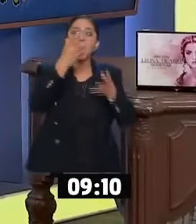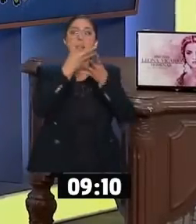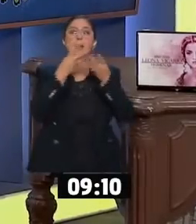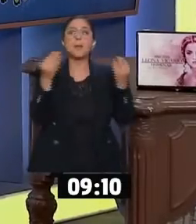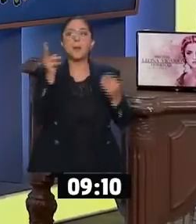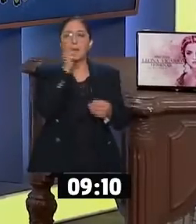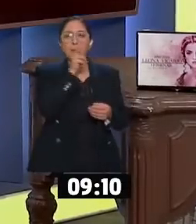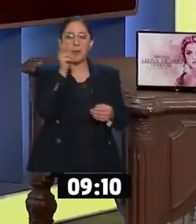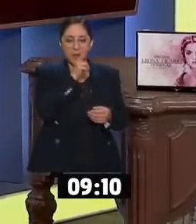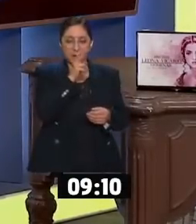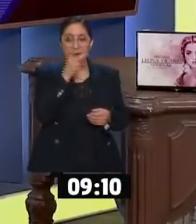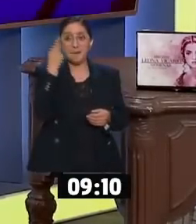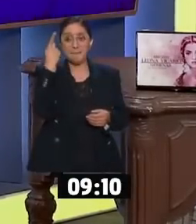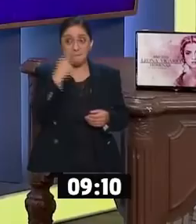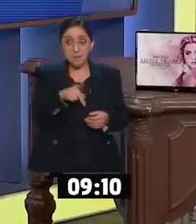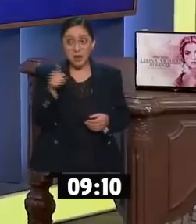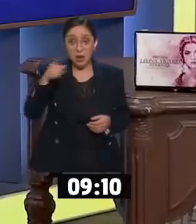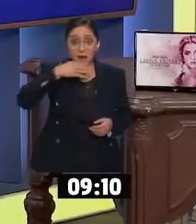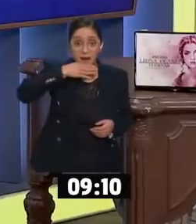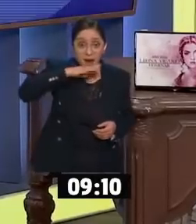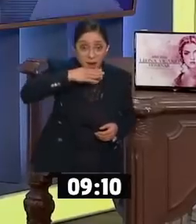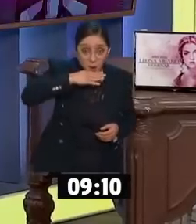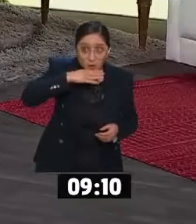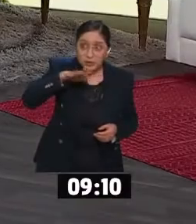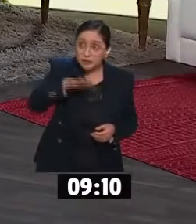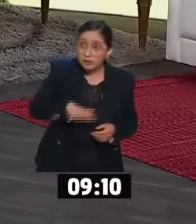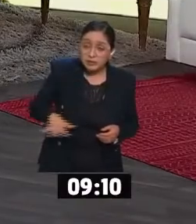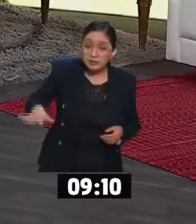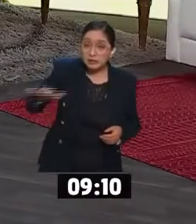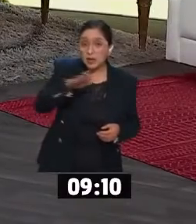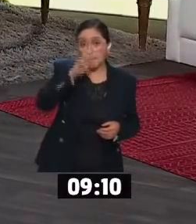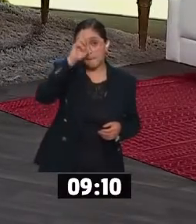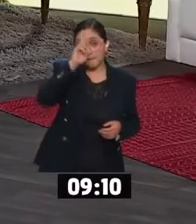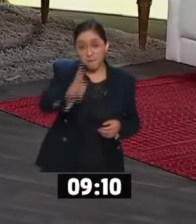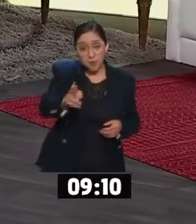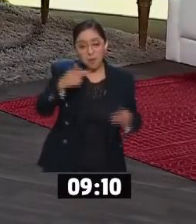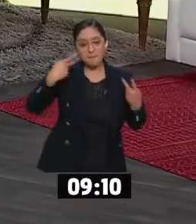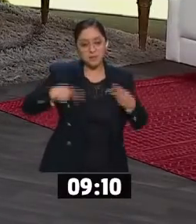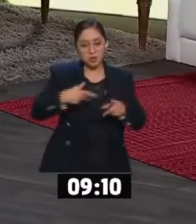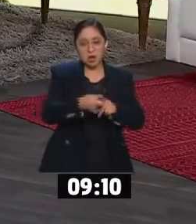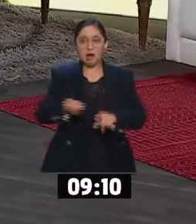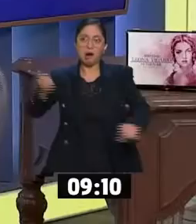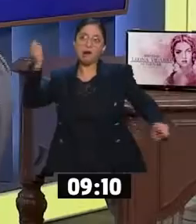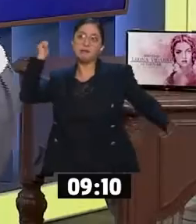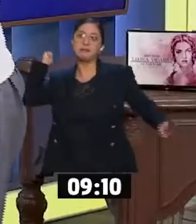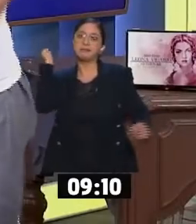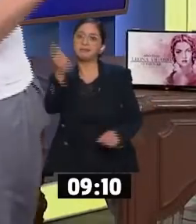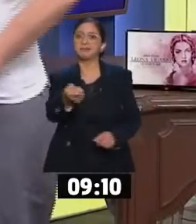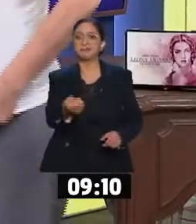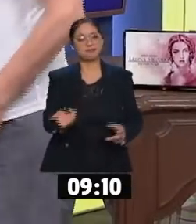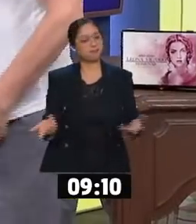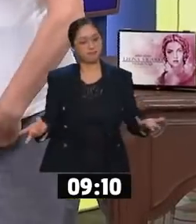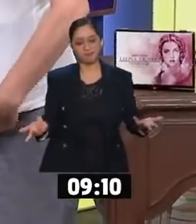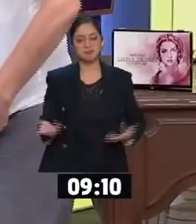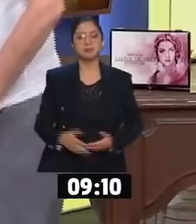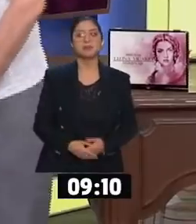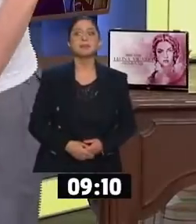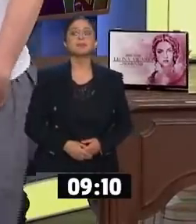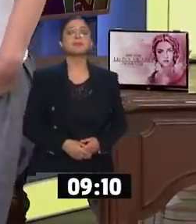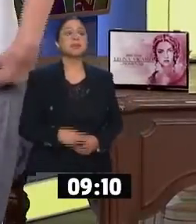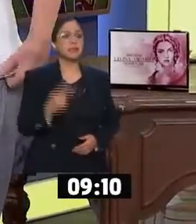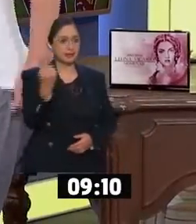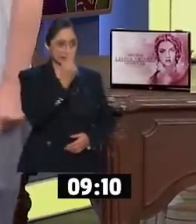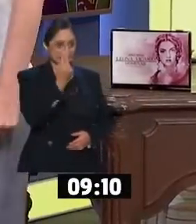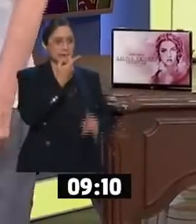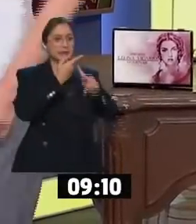Sí, pero para que vean por qué se prohíben los elotes. Ay, Oiga, Dios. señora, lo ¿Qué? que la sabe por qué vamos a empezar, porque sabe que en